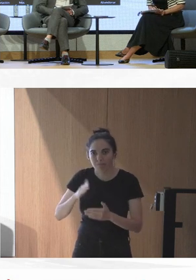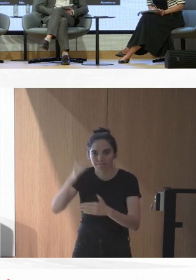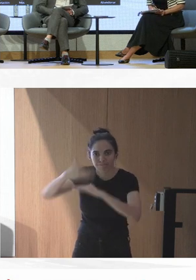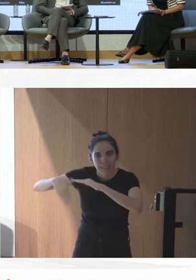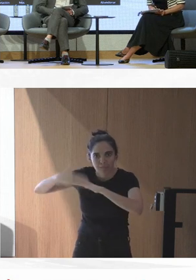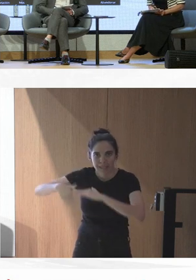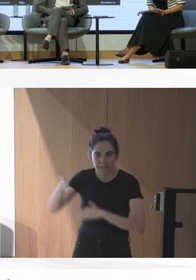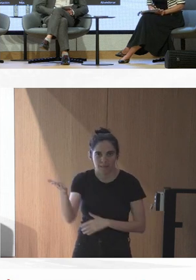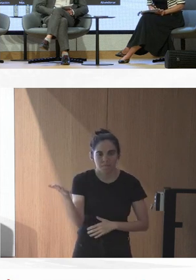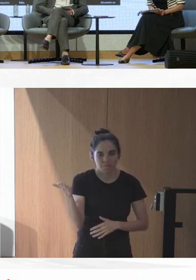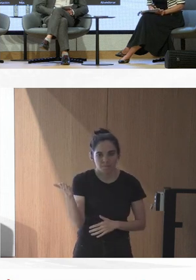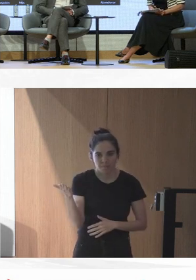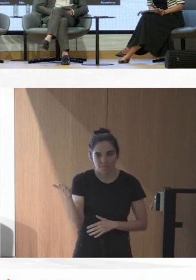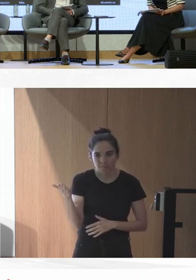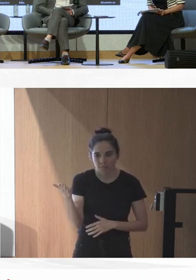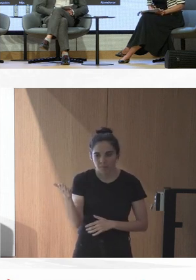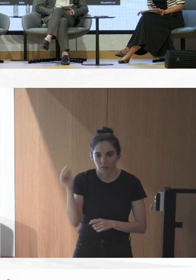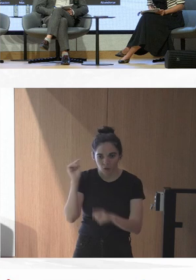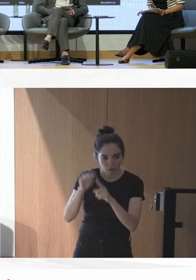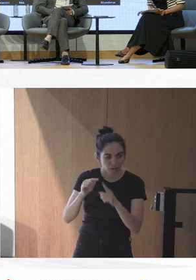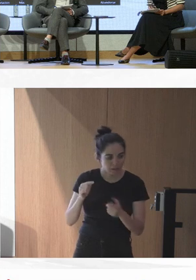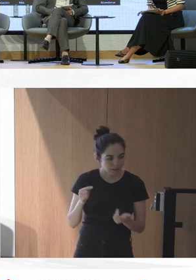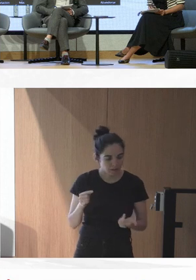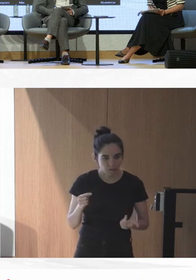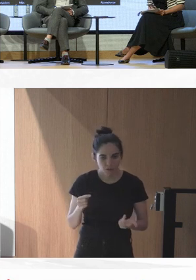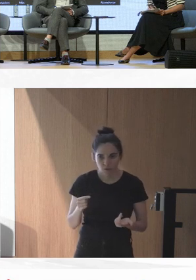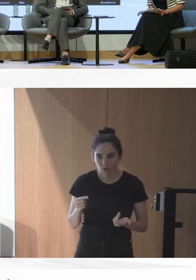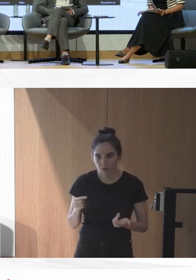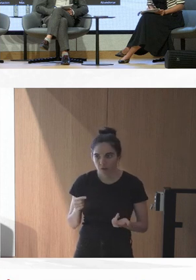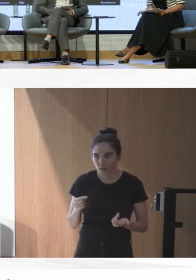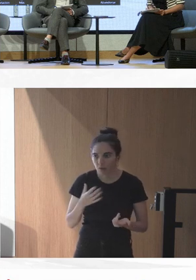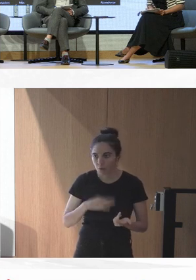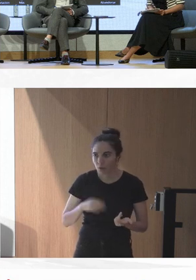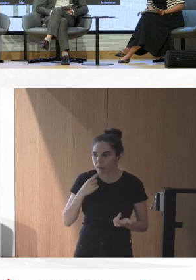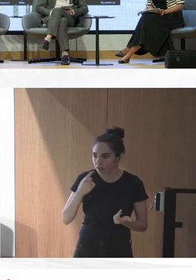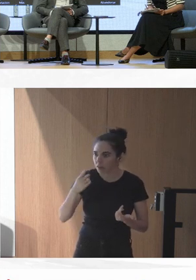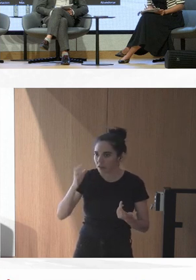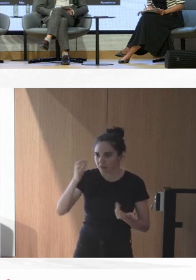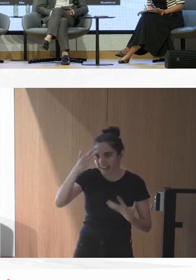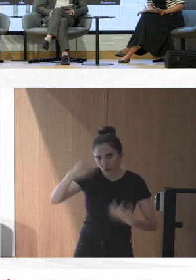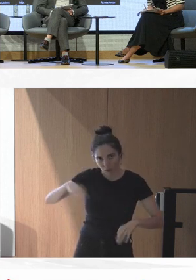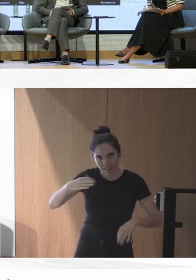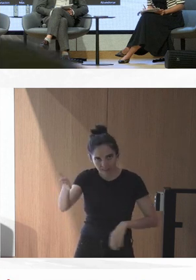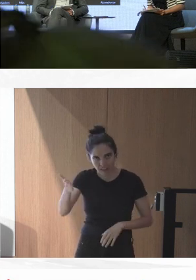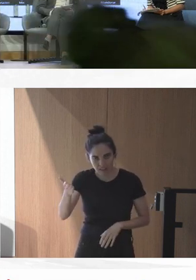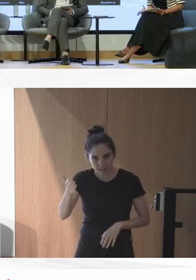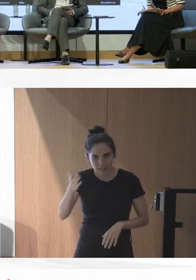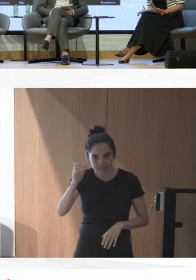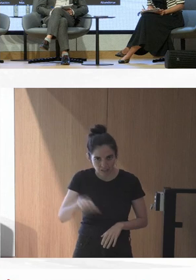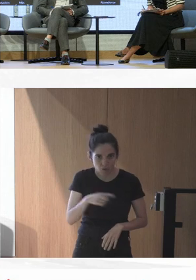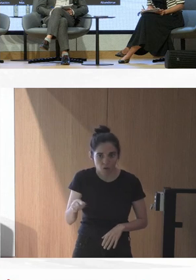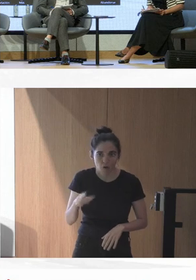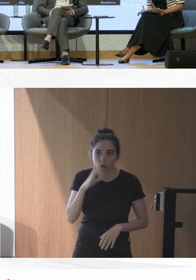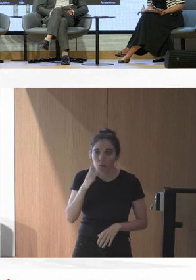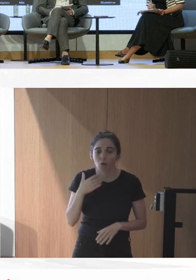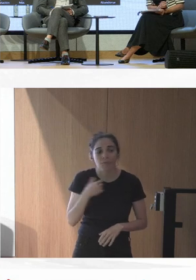a la hora de determinar su inocencia, no puede preguntar a los